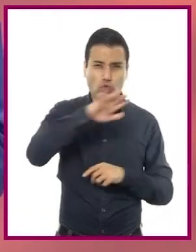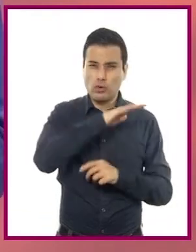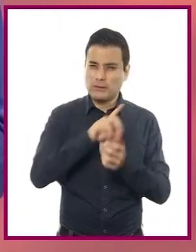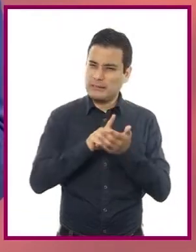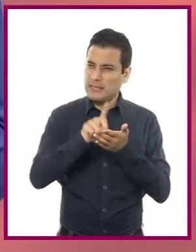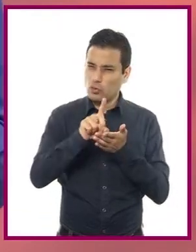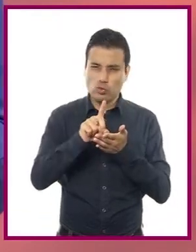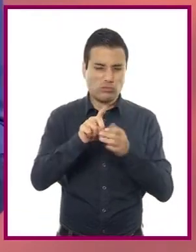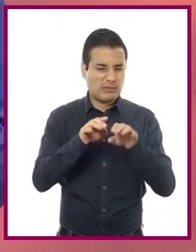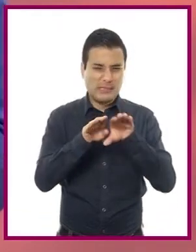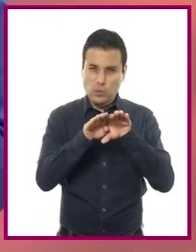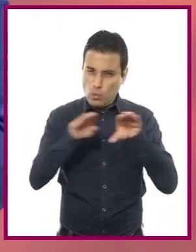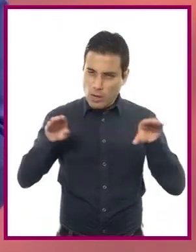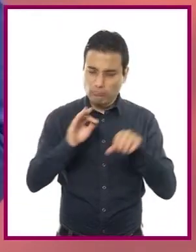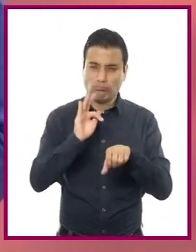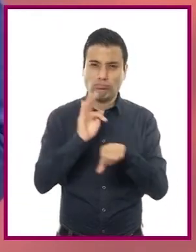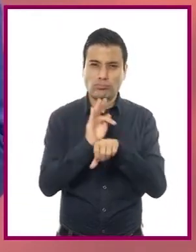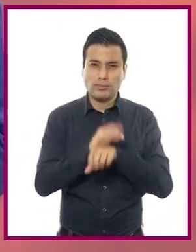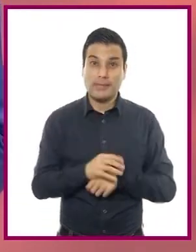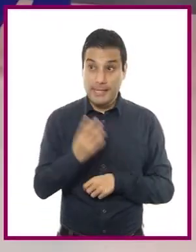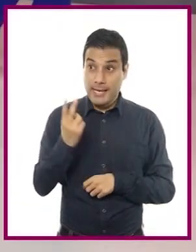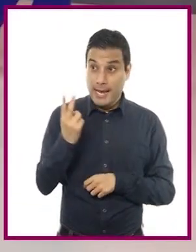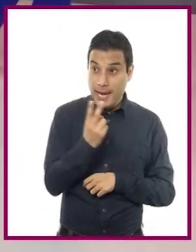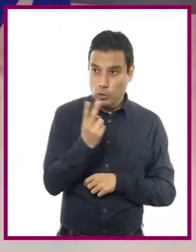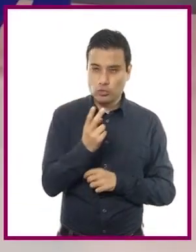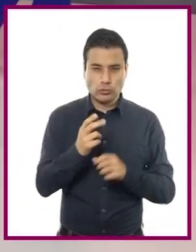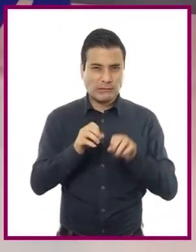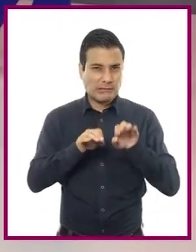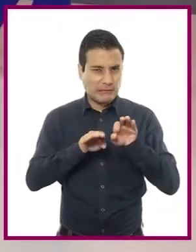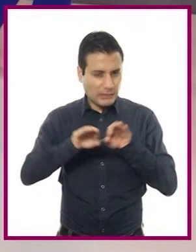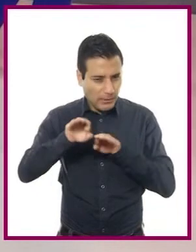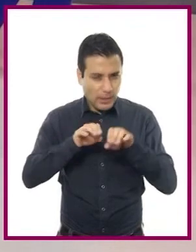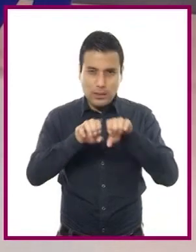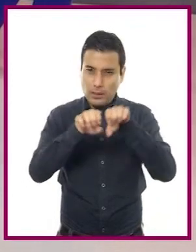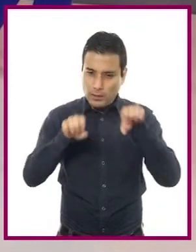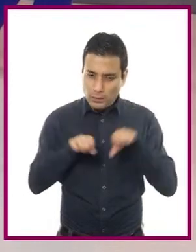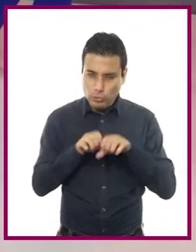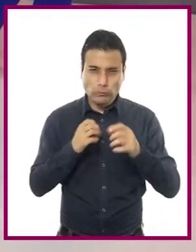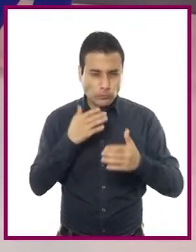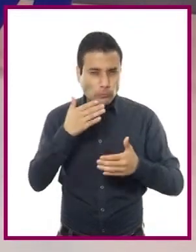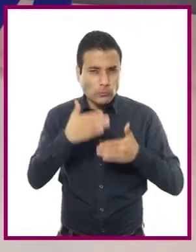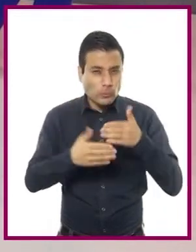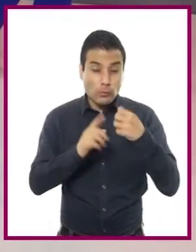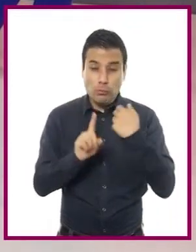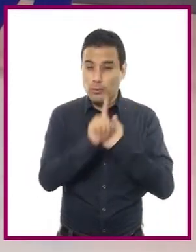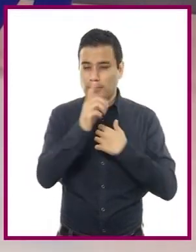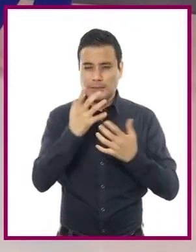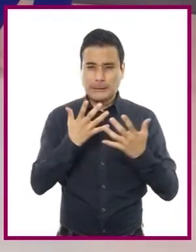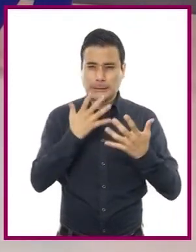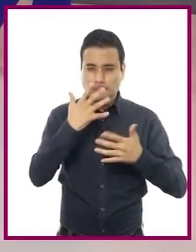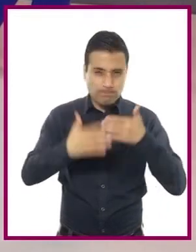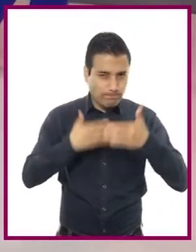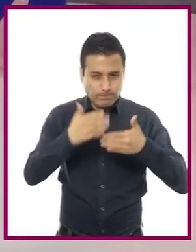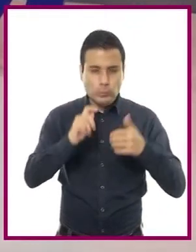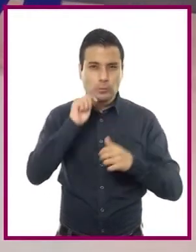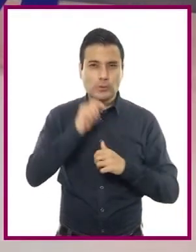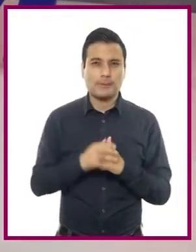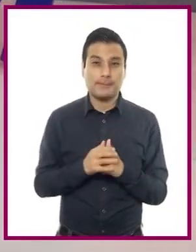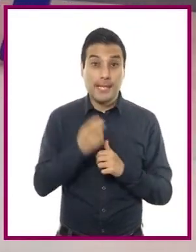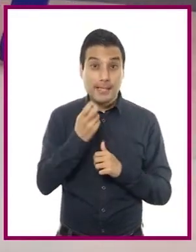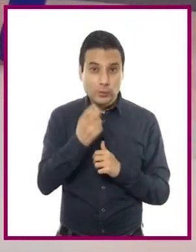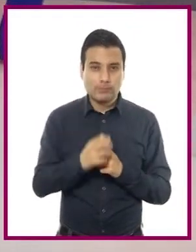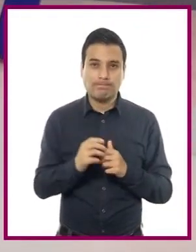derechos, de tal manera que trabajan en conjunto aún frente a las adversidades. De este modo